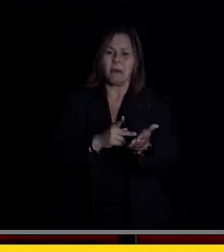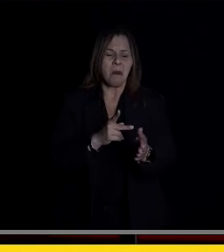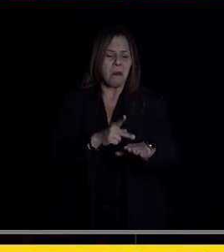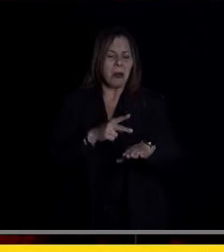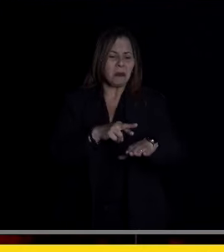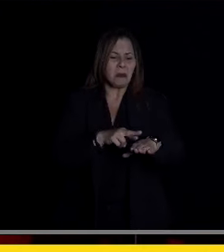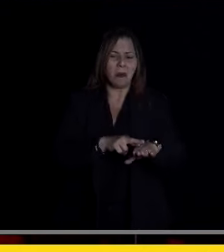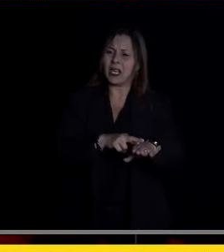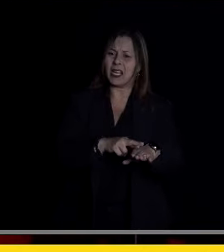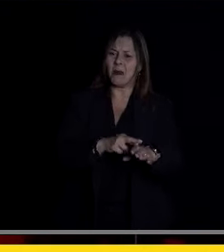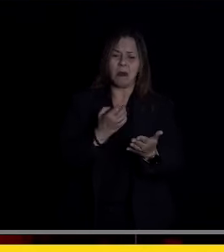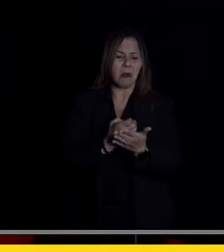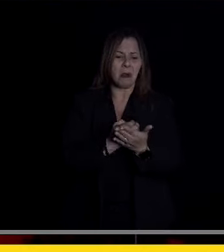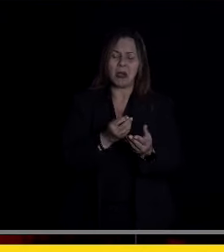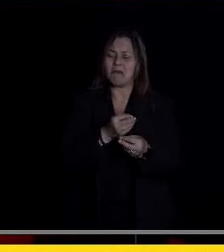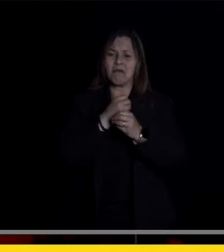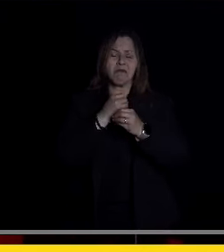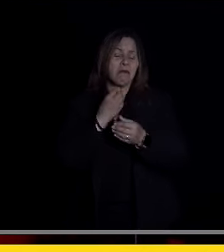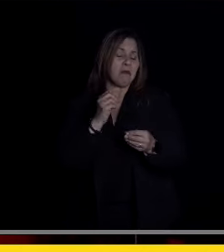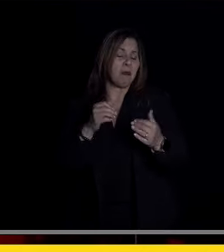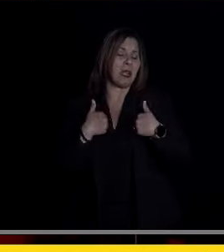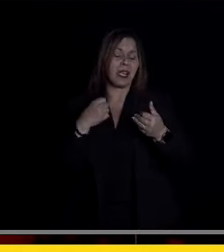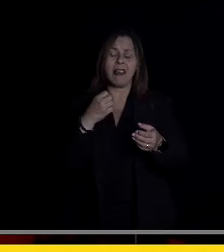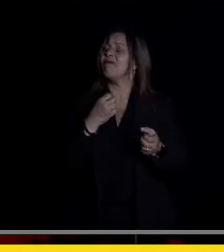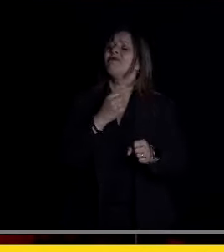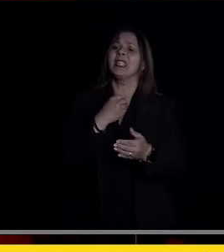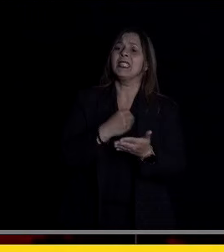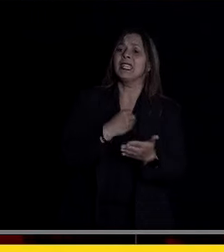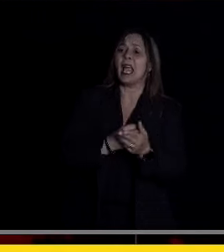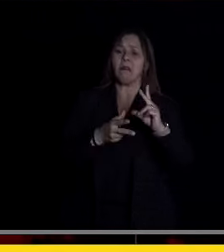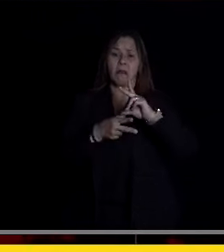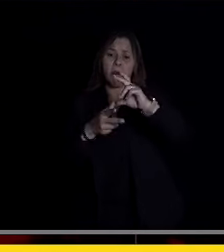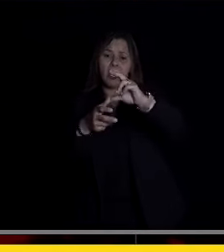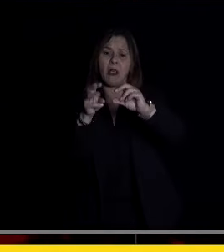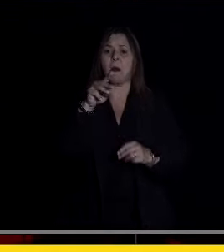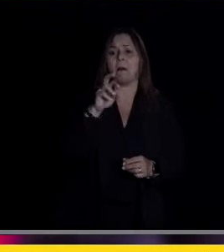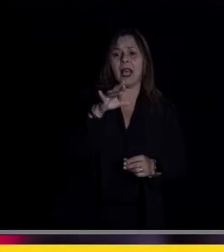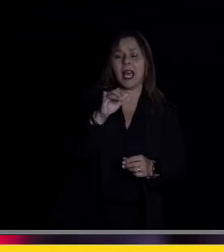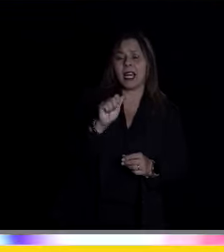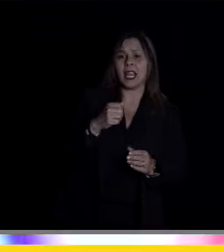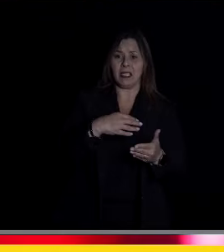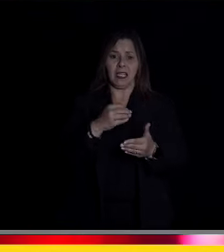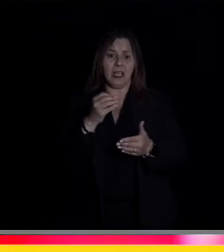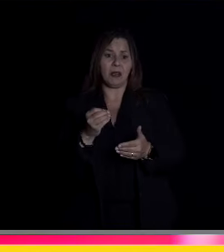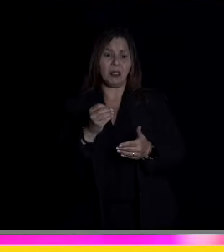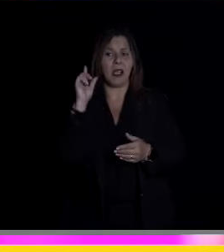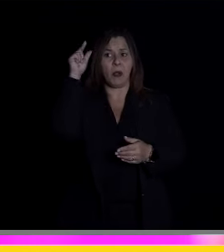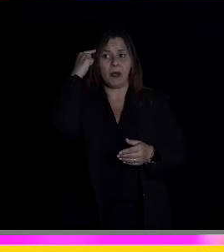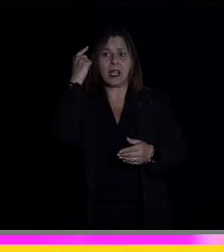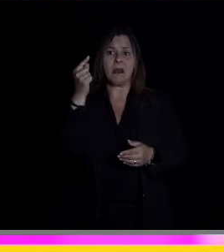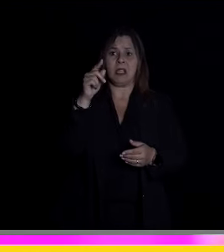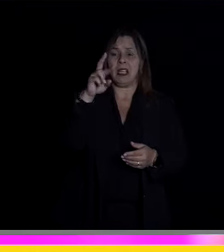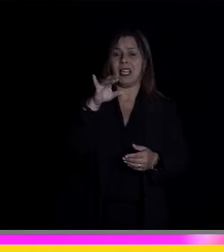huracanes Irma y María, los terremotos que sacudieron al país, la inestabilidad del gobierno causada por la salida abrupta del entonces gobernador